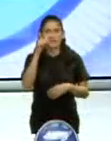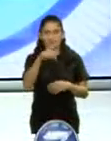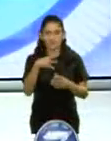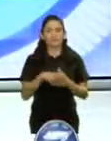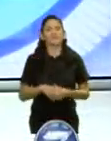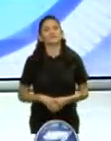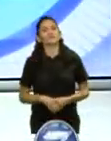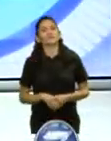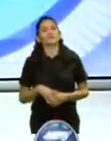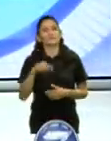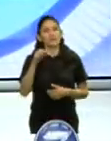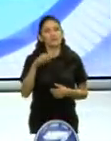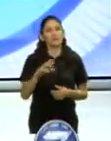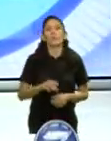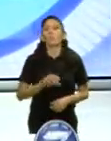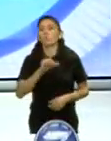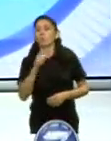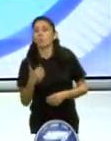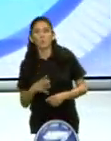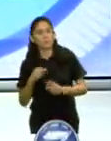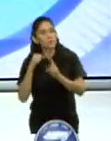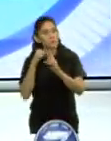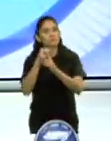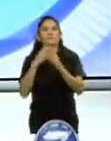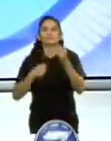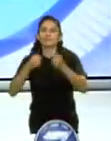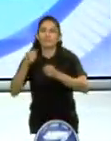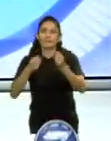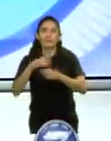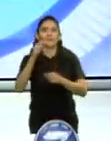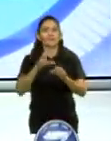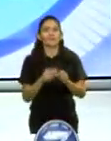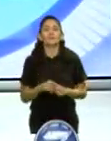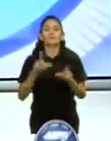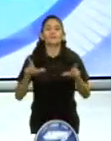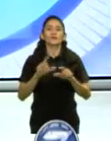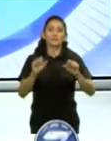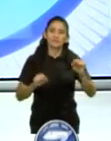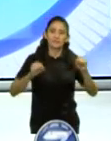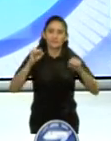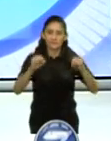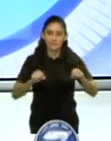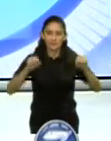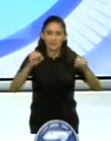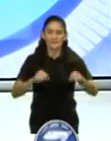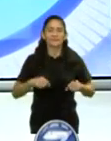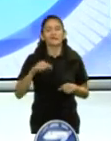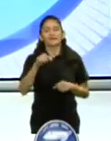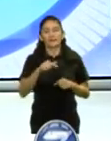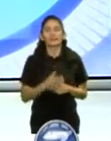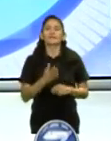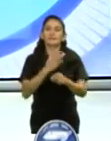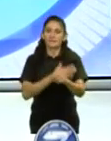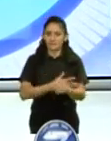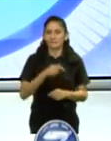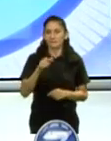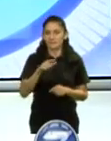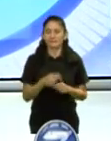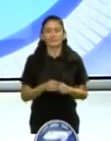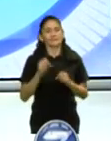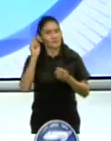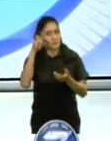Hablemos de otro accidente de tránsito que esta vez tuvo lugar en Amatitlán. Antes de esto de Amatitlán, que también nos parece